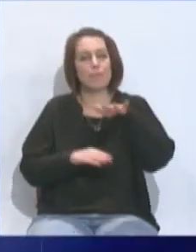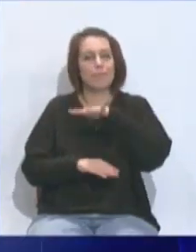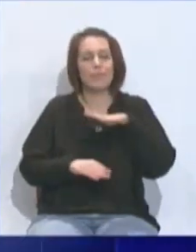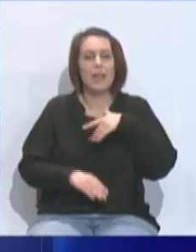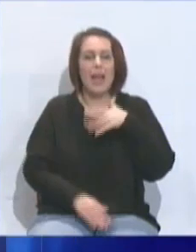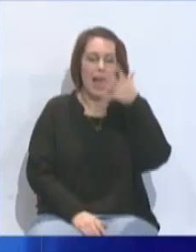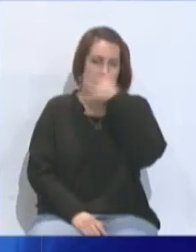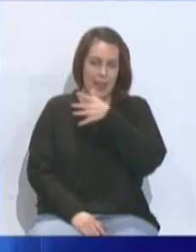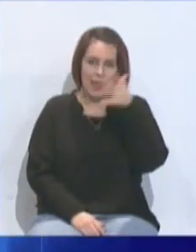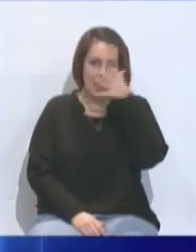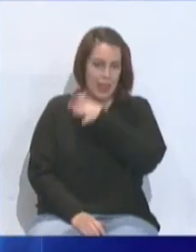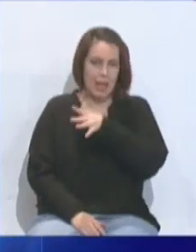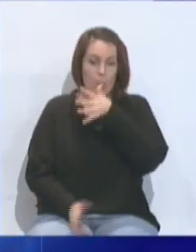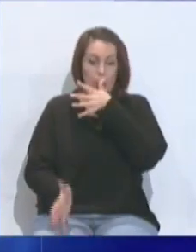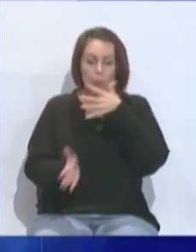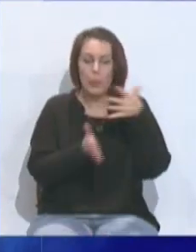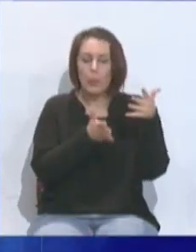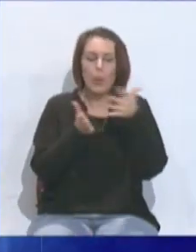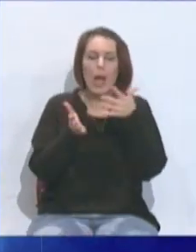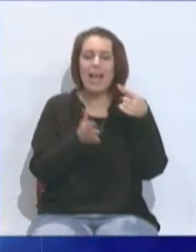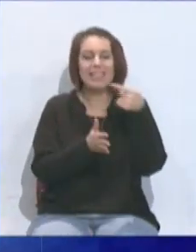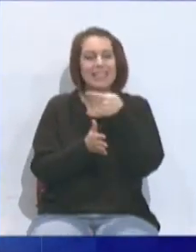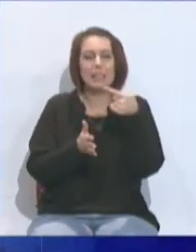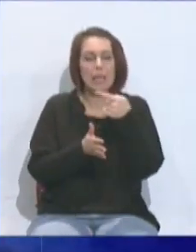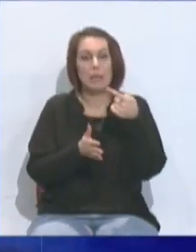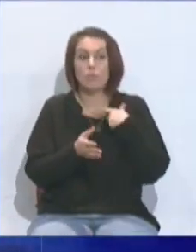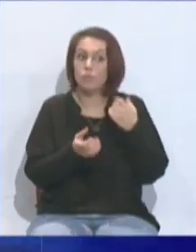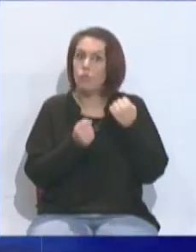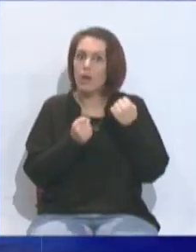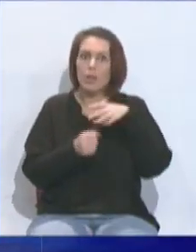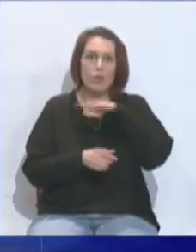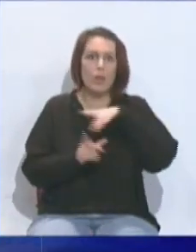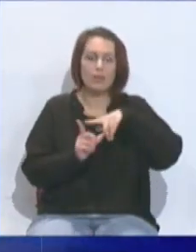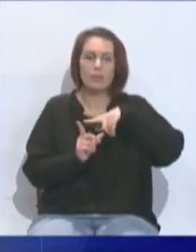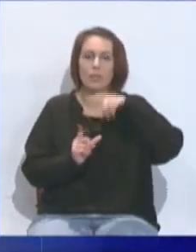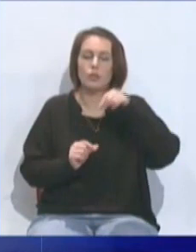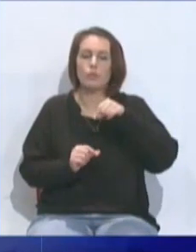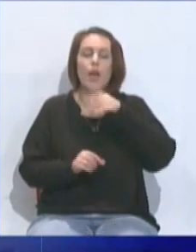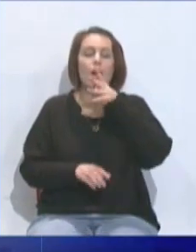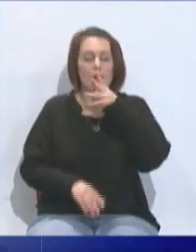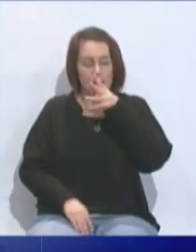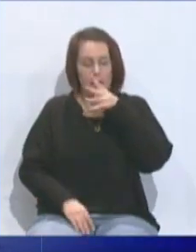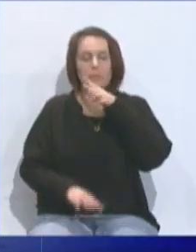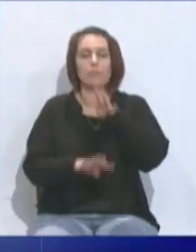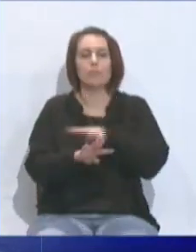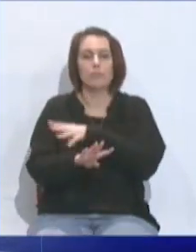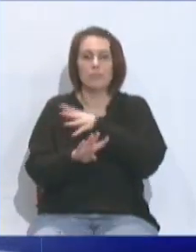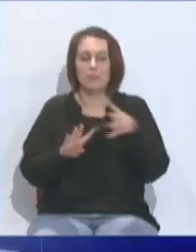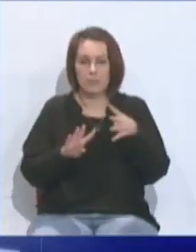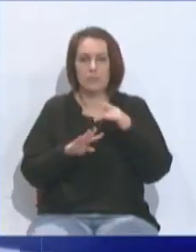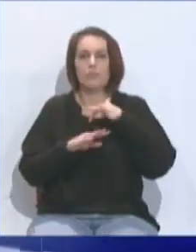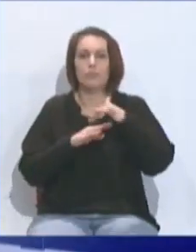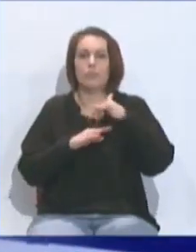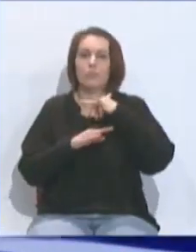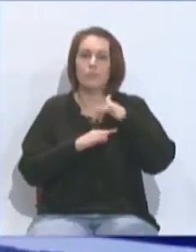Jerez de la Frontera. Los vientos soplarán del este, con rachas de fuertes en el estrecho. A continuación, les ofrecemos